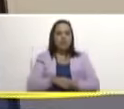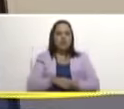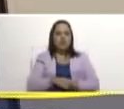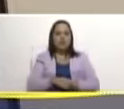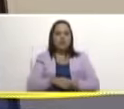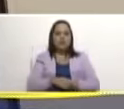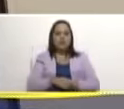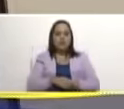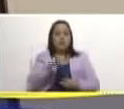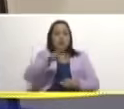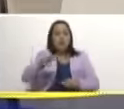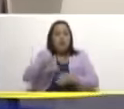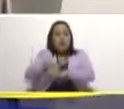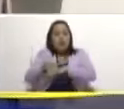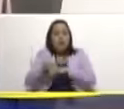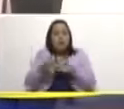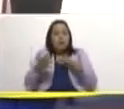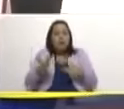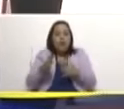ingleses!